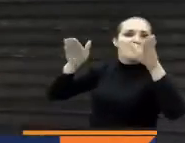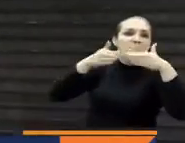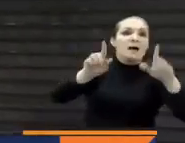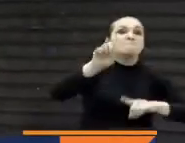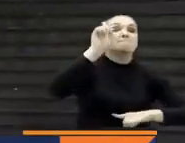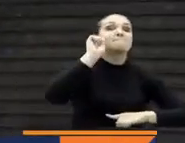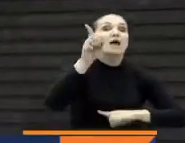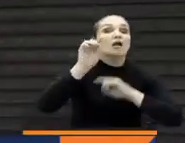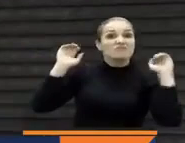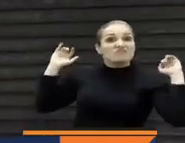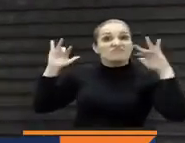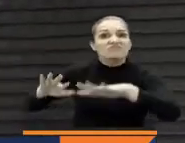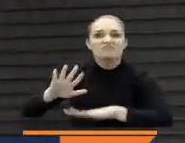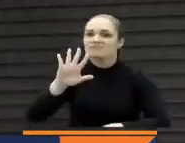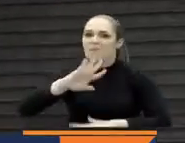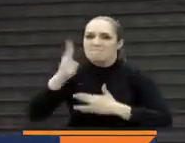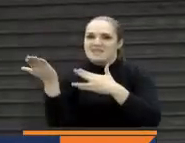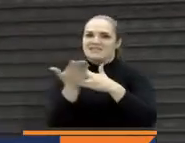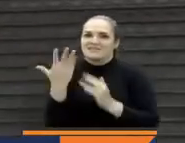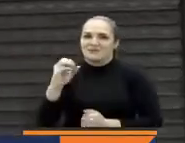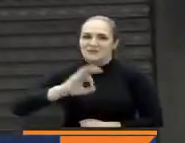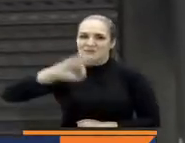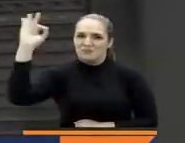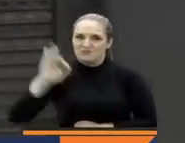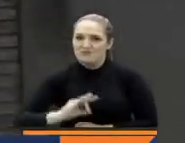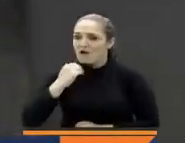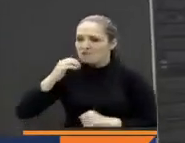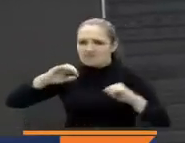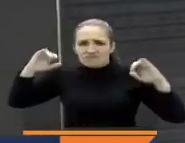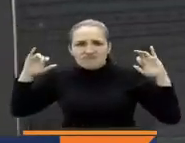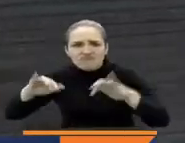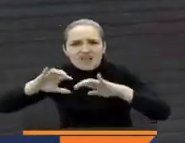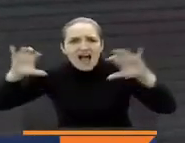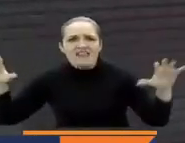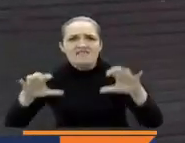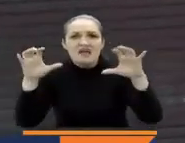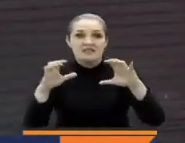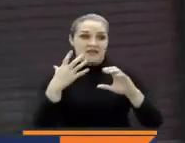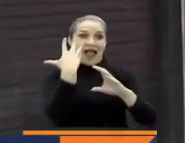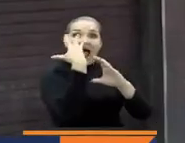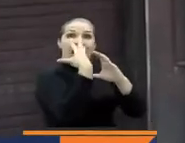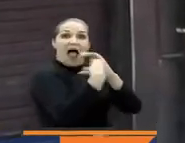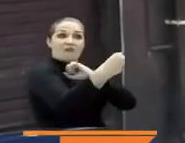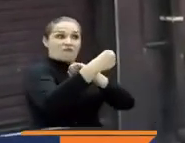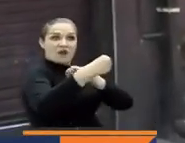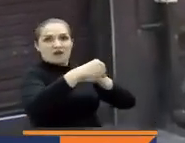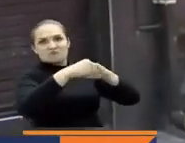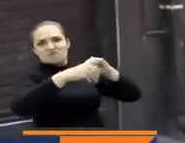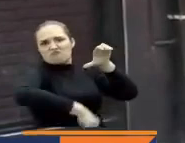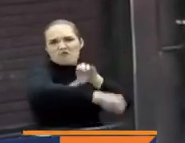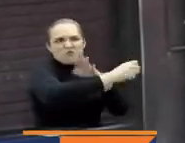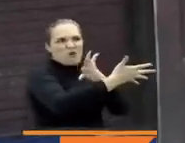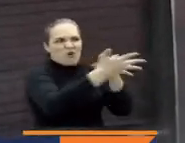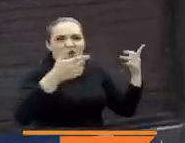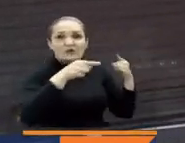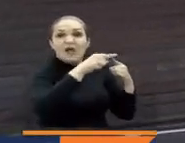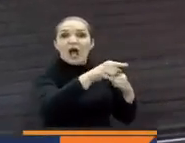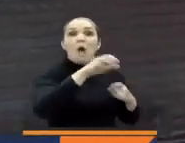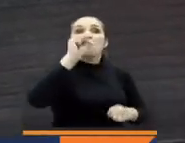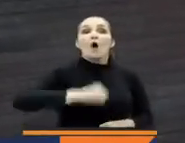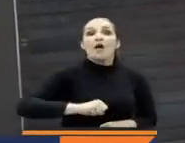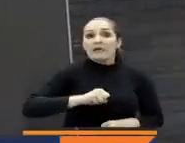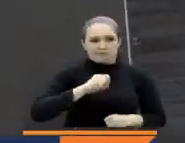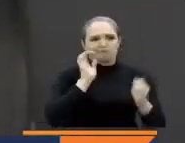del 50%, lo que tiene que ver con los eventos masivos al aire libre. No se permitirá que las personas se desplacen consumiendo bebidas